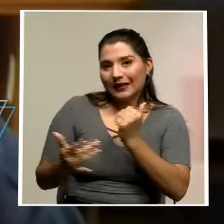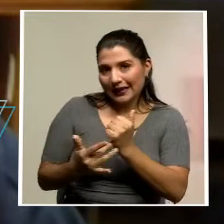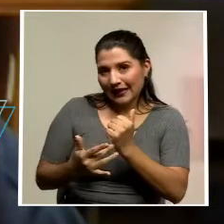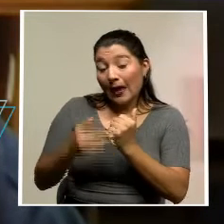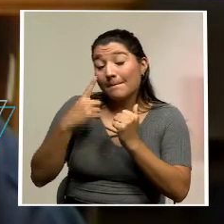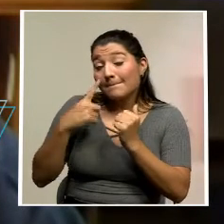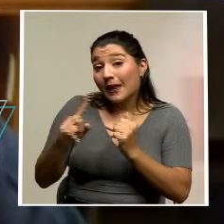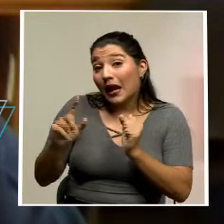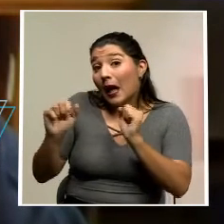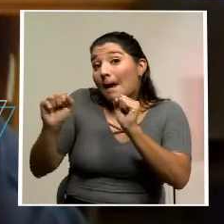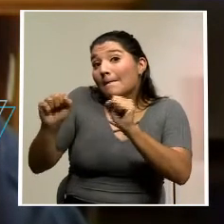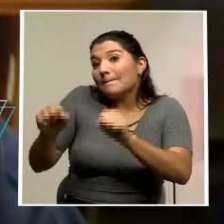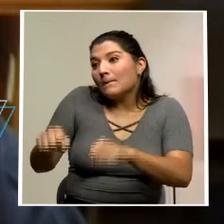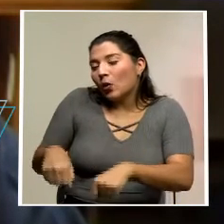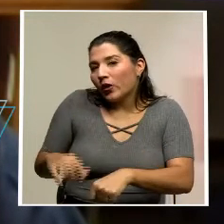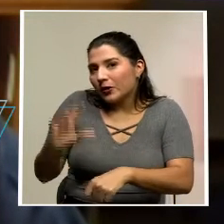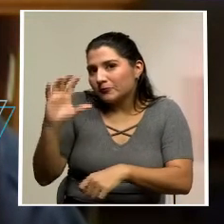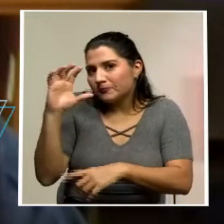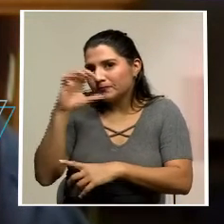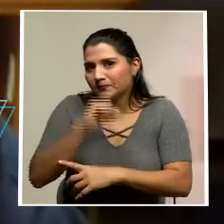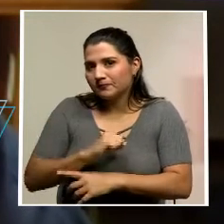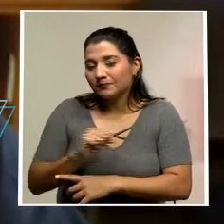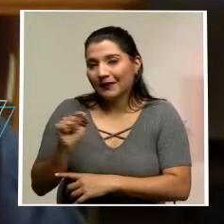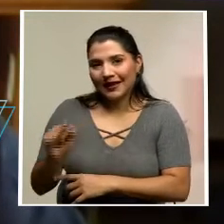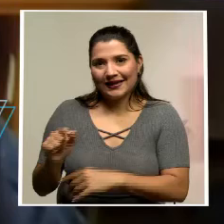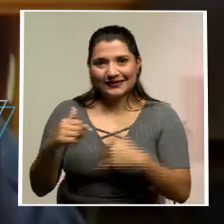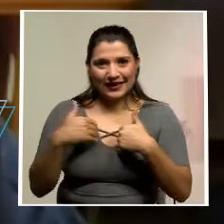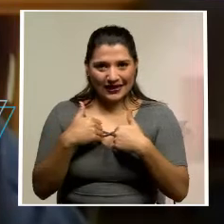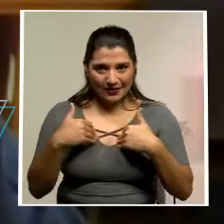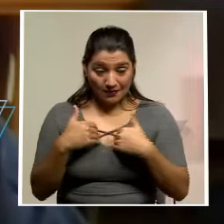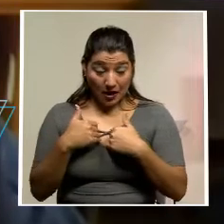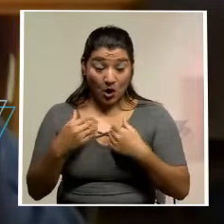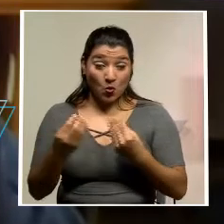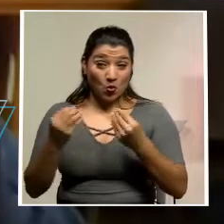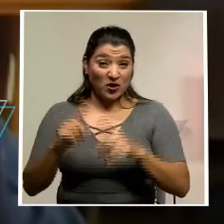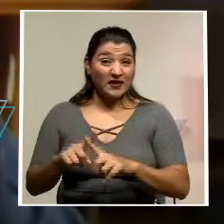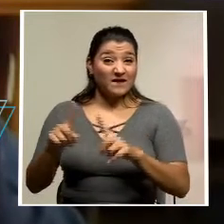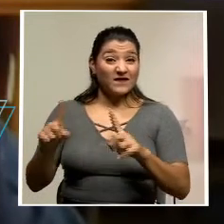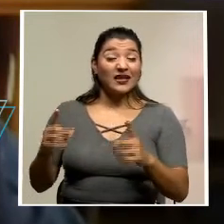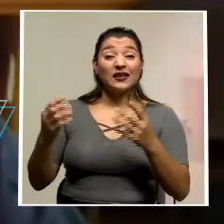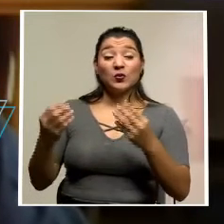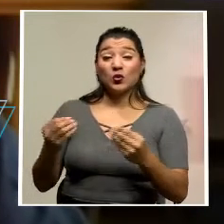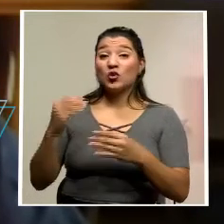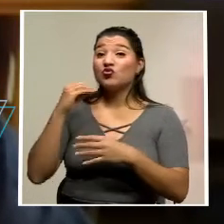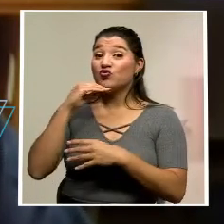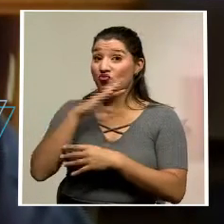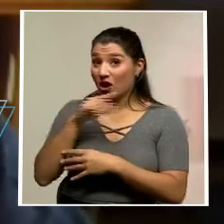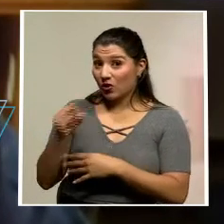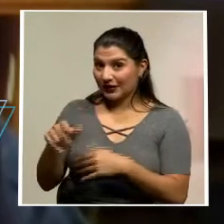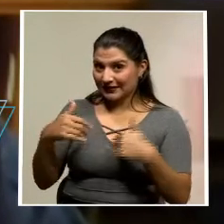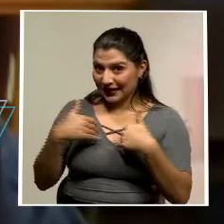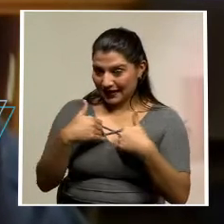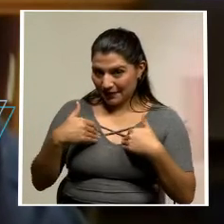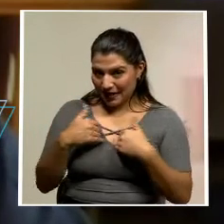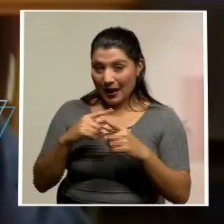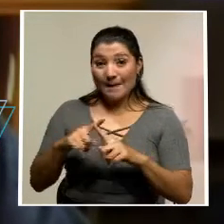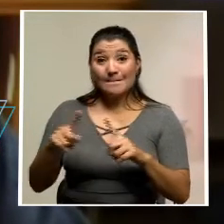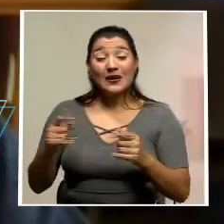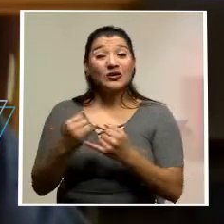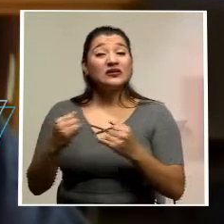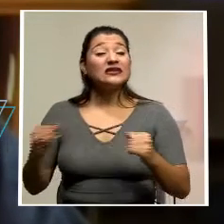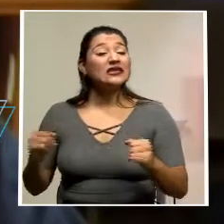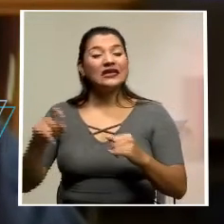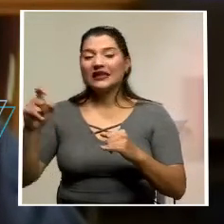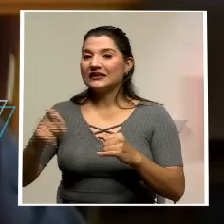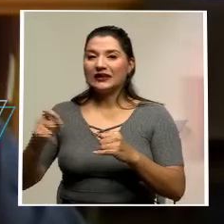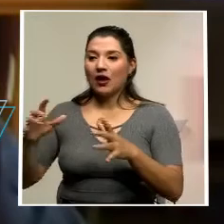la detección de esta especie tan peculiar, tan rara en el ambiente, sin necesidad de capturarla,